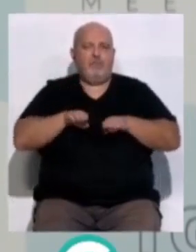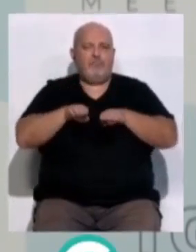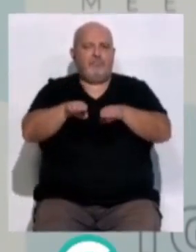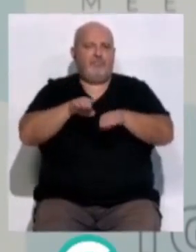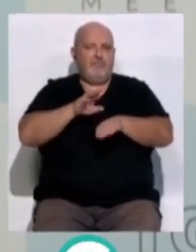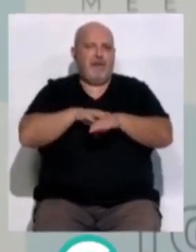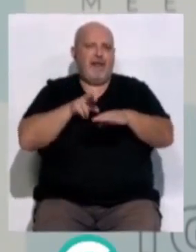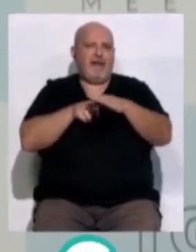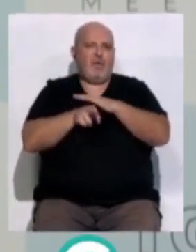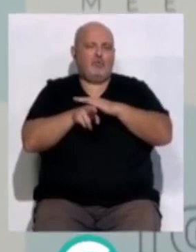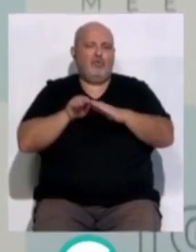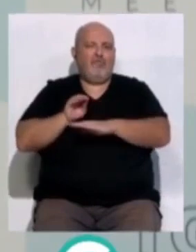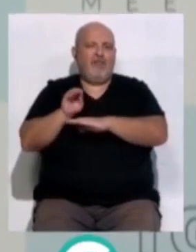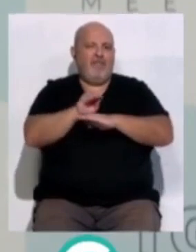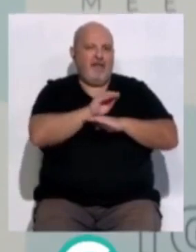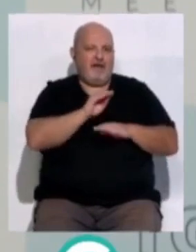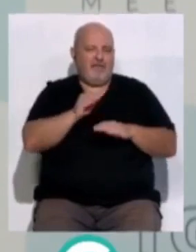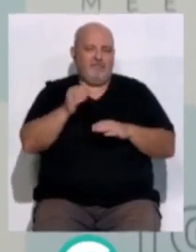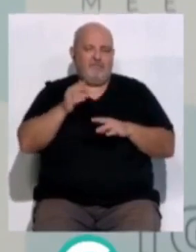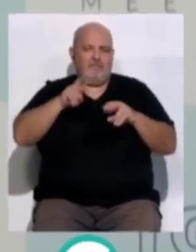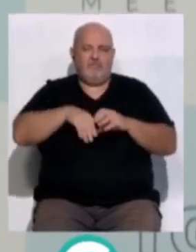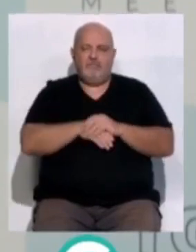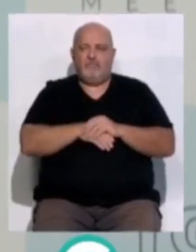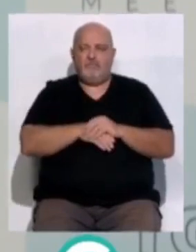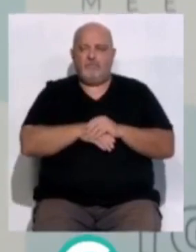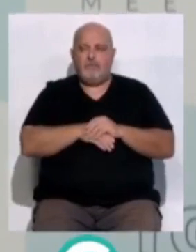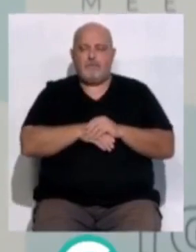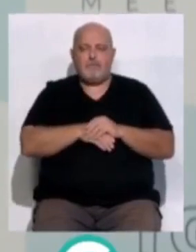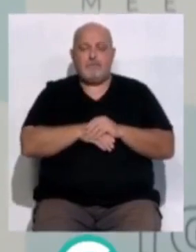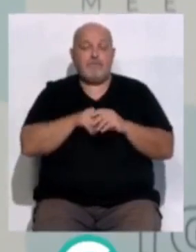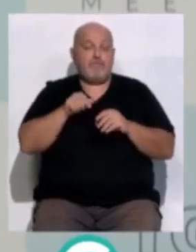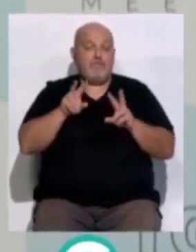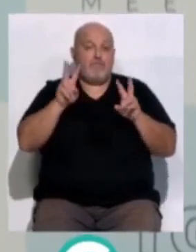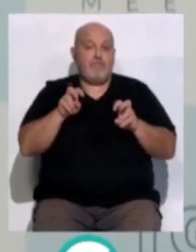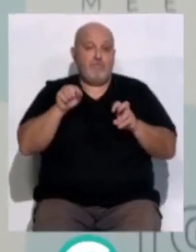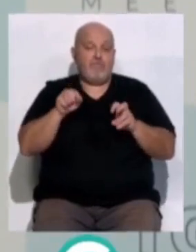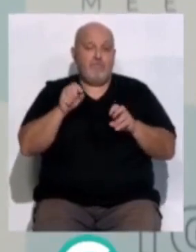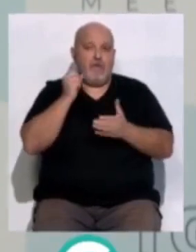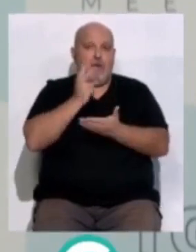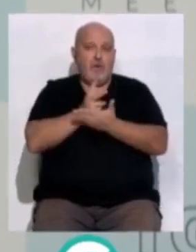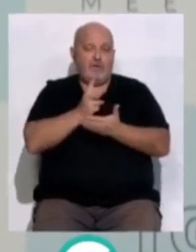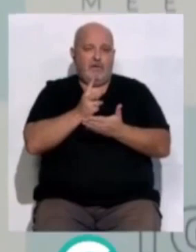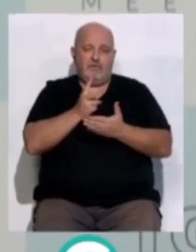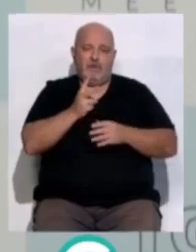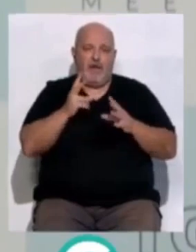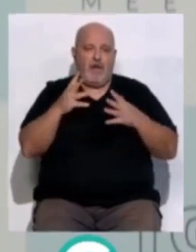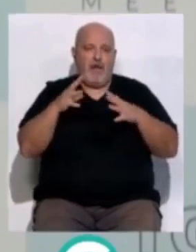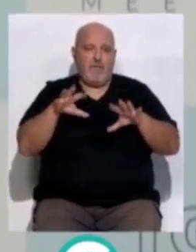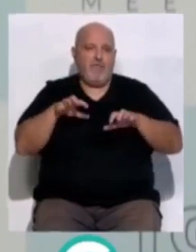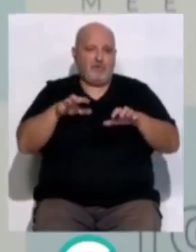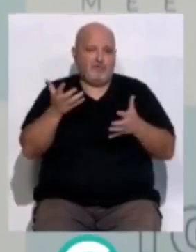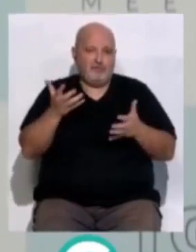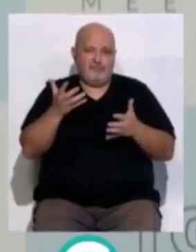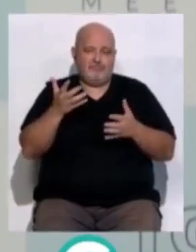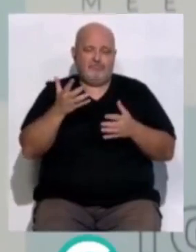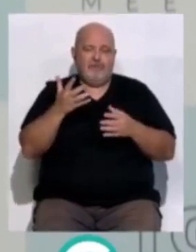recursos necesarios para financiar el Estado de Derecho, el Estado de Bienestar, y es un reto muy ambicioso, muy complejo